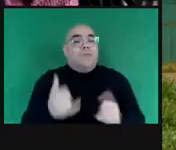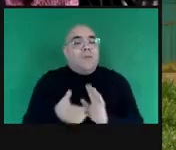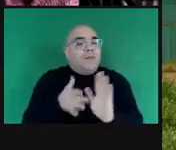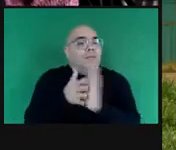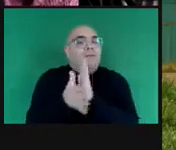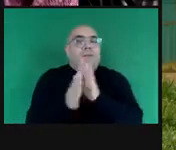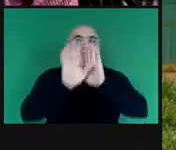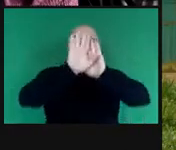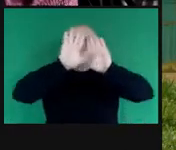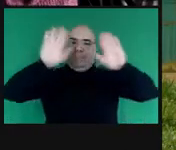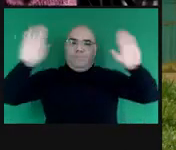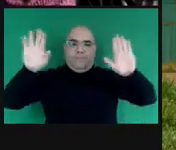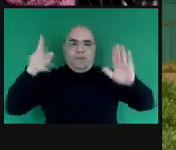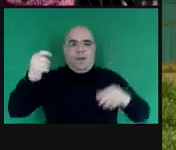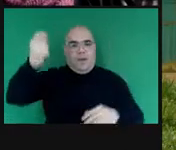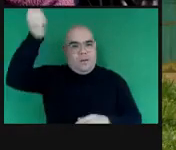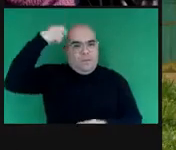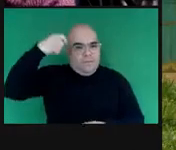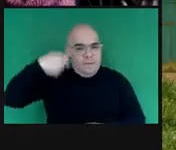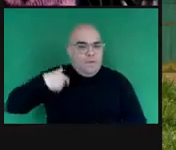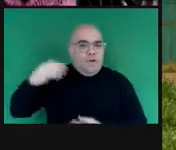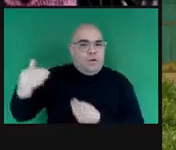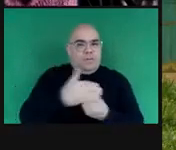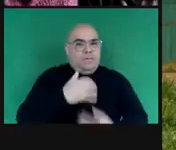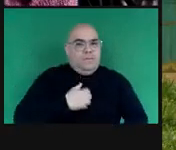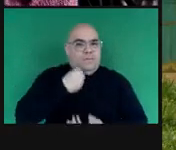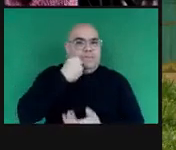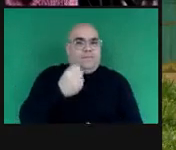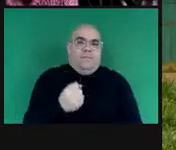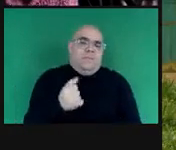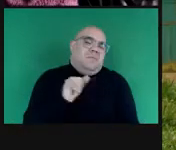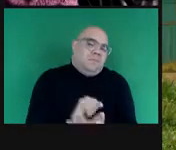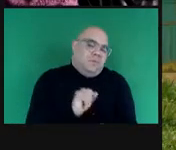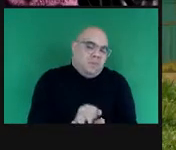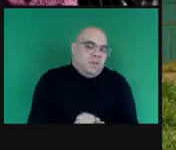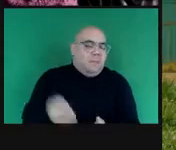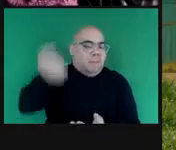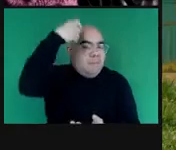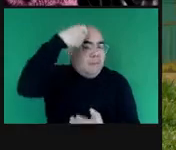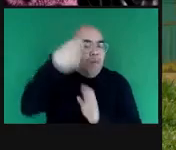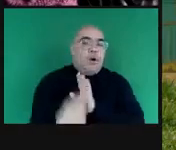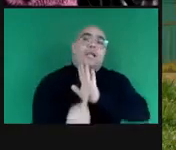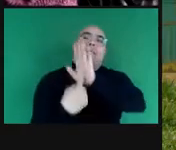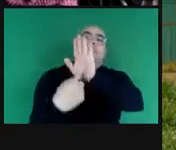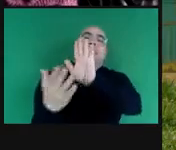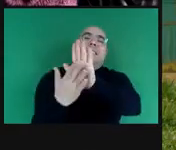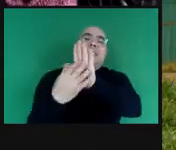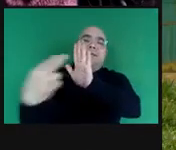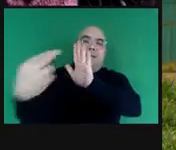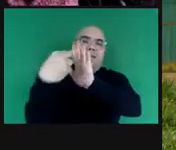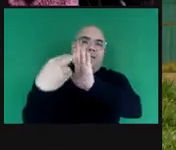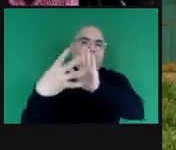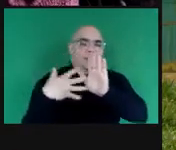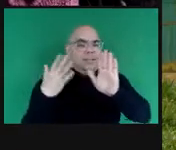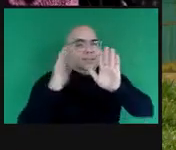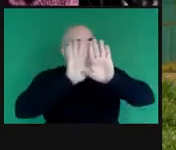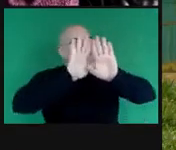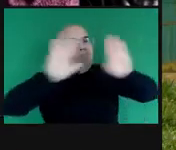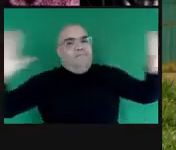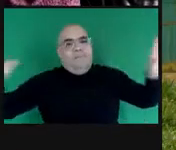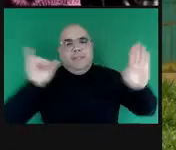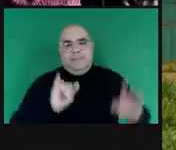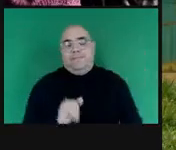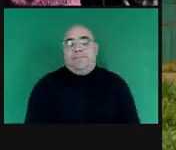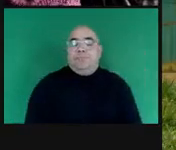llamamos memorias patrimoniales, en nuestro caso memorias visibles a través del mural. Este ejemplo, este primer ejemplo que ven